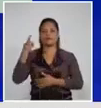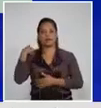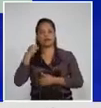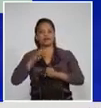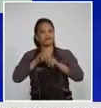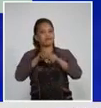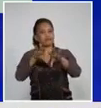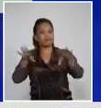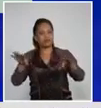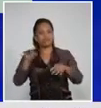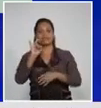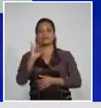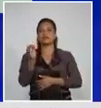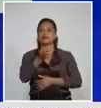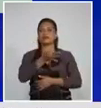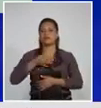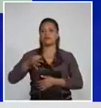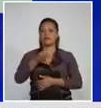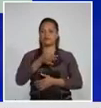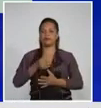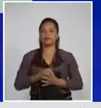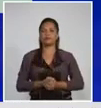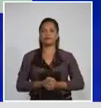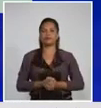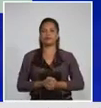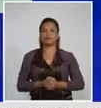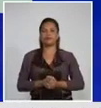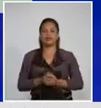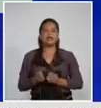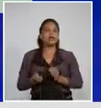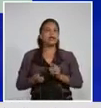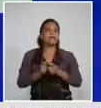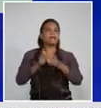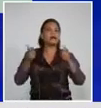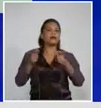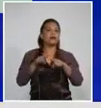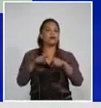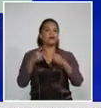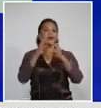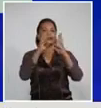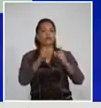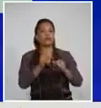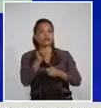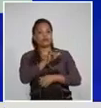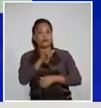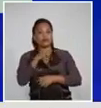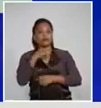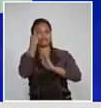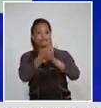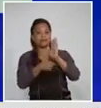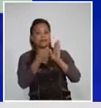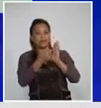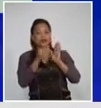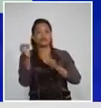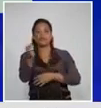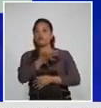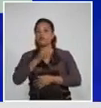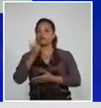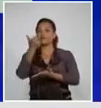en 7 de sus 8 municipios. El mayor número de ellos, como también ha sido característico, el municipio